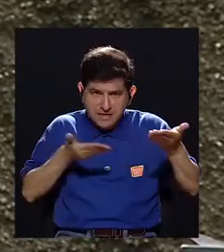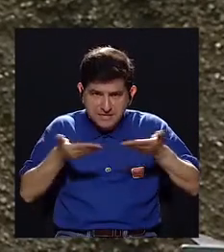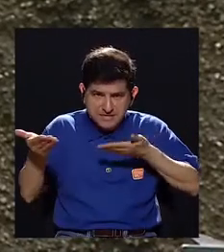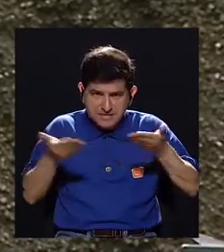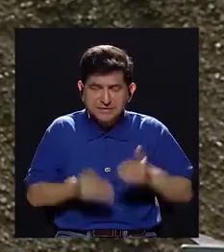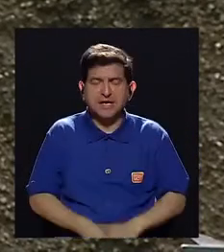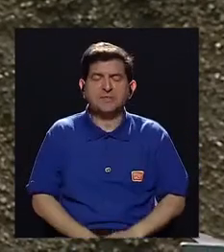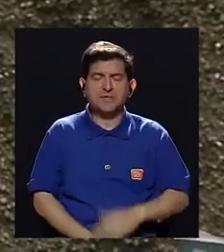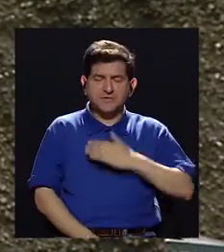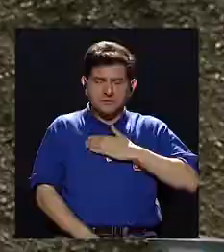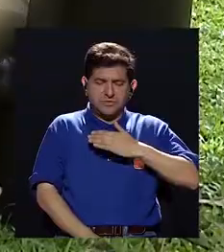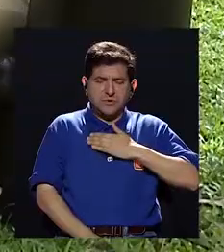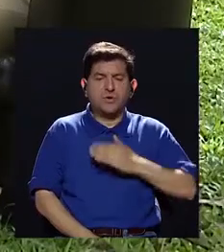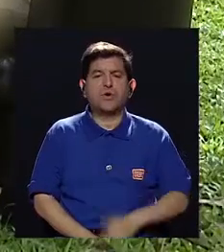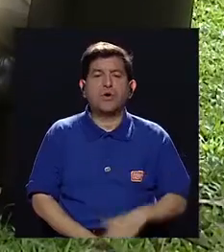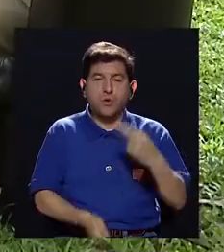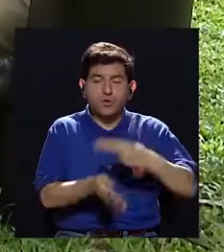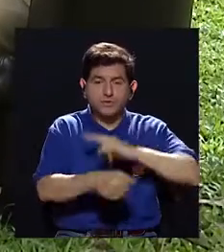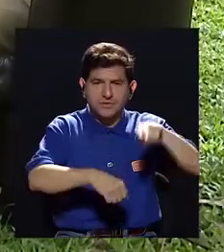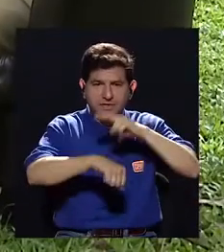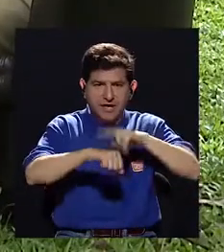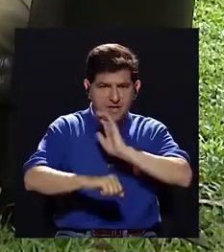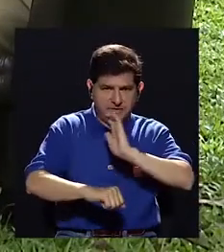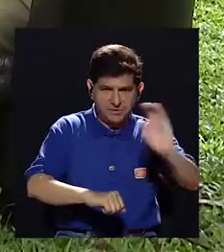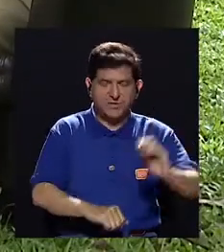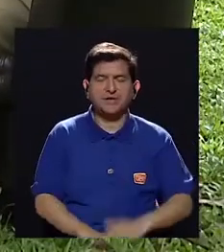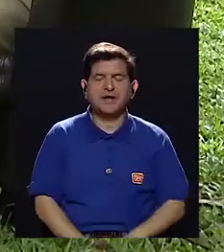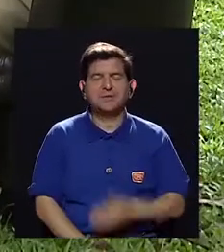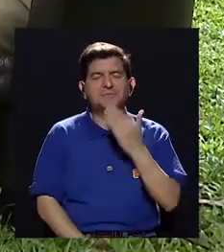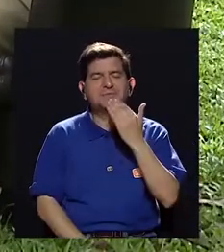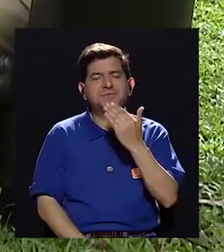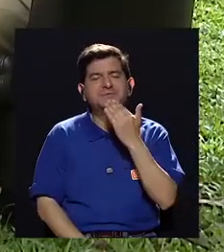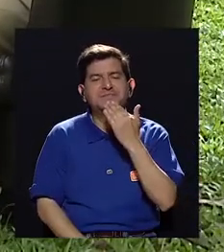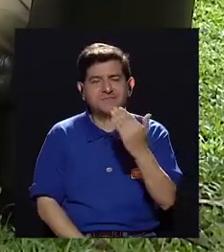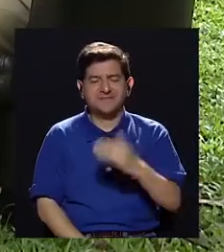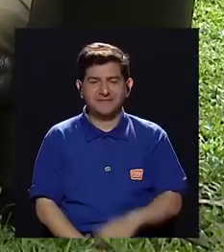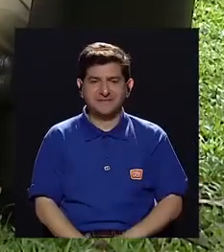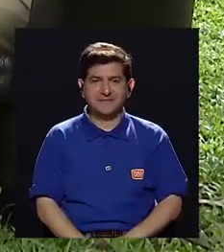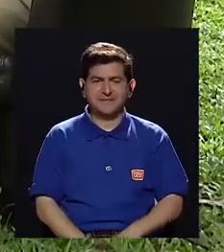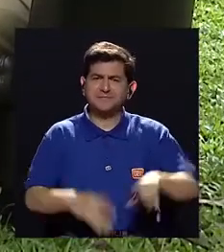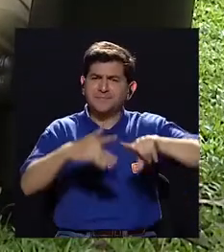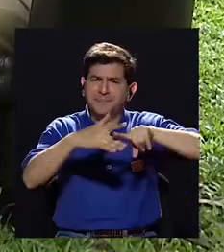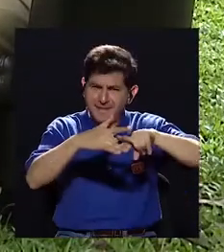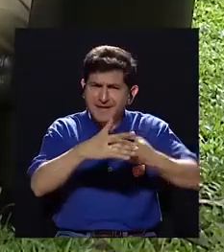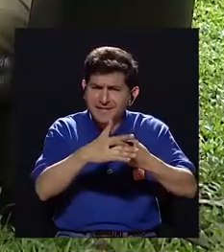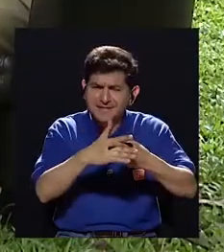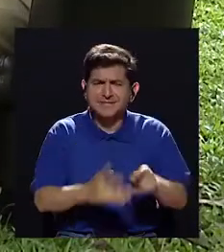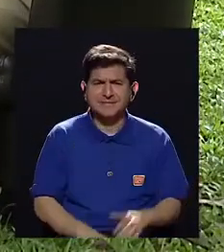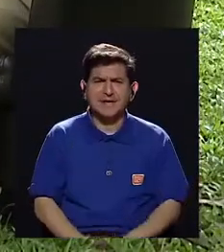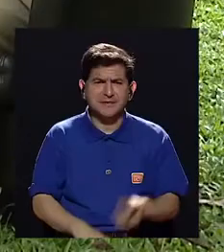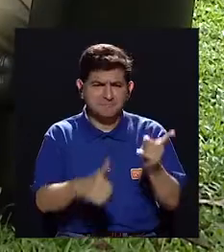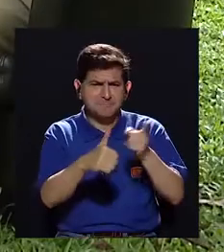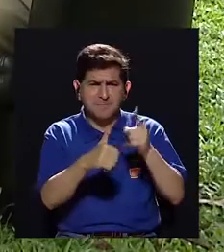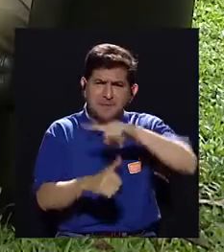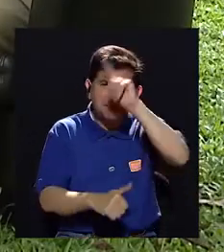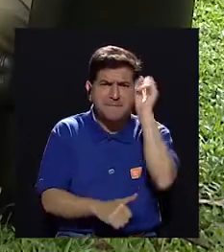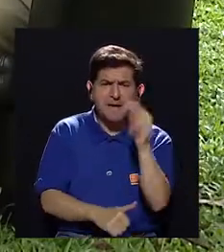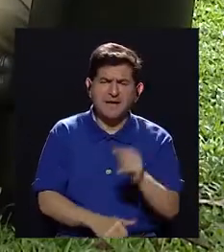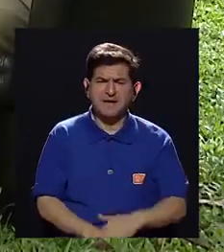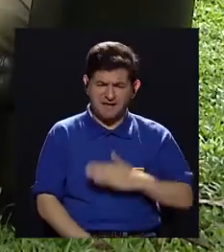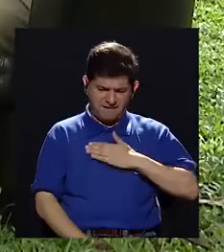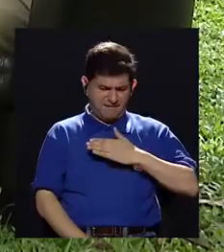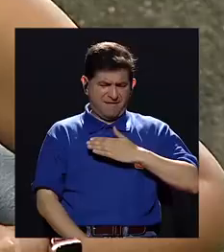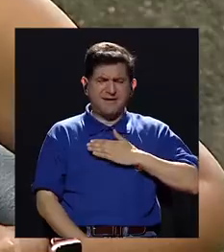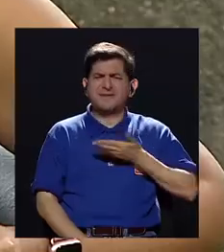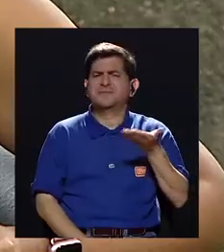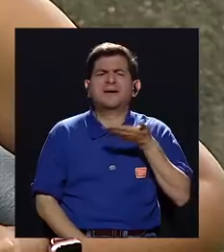neumología del Hospital de Niños. Muchas gracias por tenerme. Doctor, iniciemos con la primera pregunta,